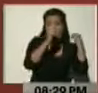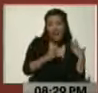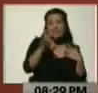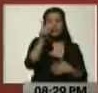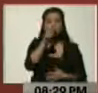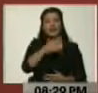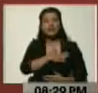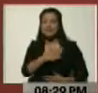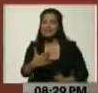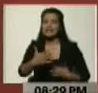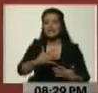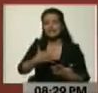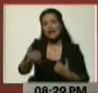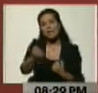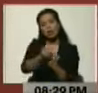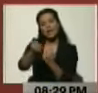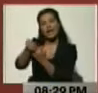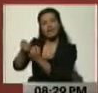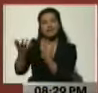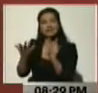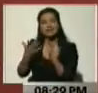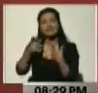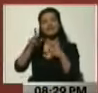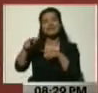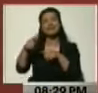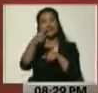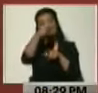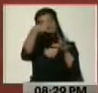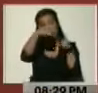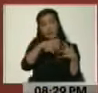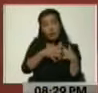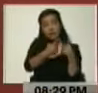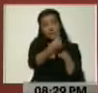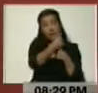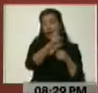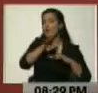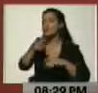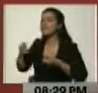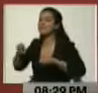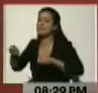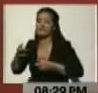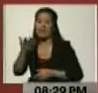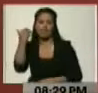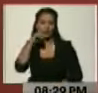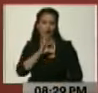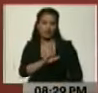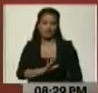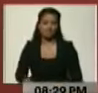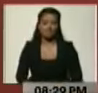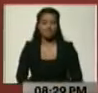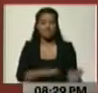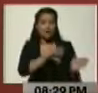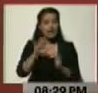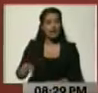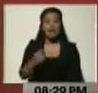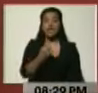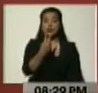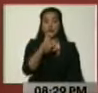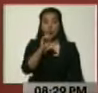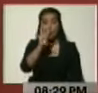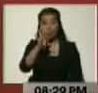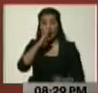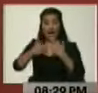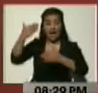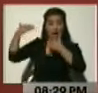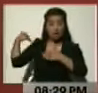hacer el trabajo al imperialismo norteamericano. 26 de marzo de 1812, hace 204 años, se produjo el